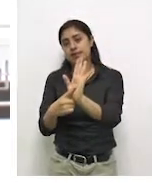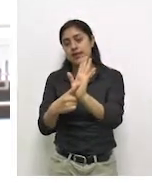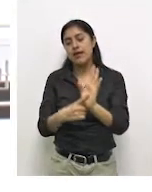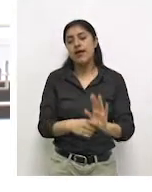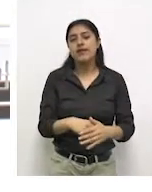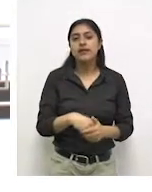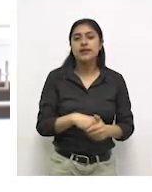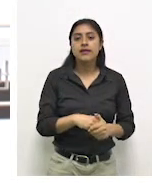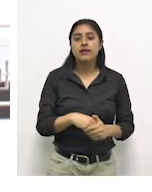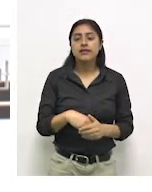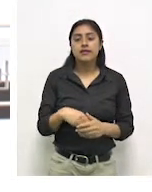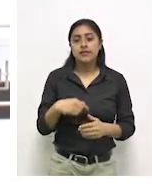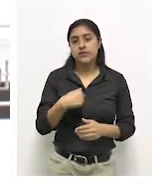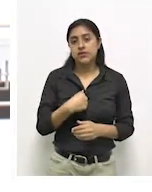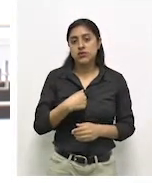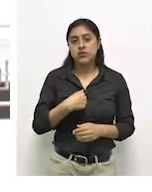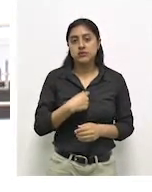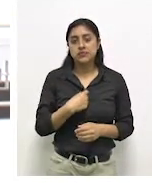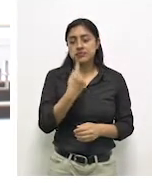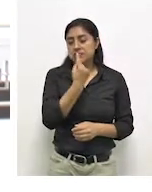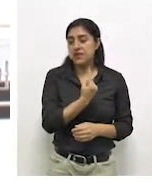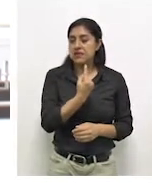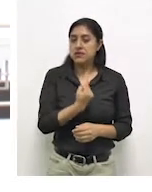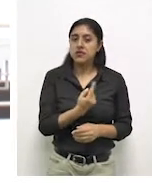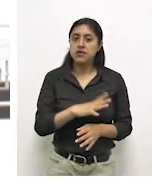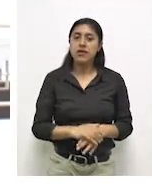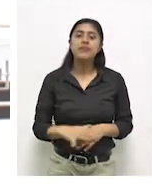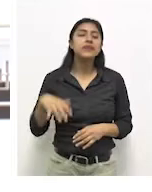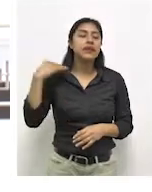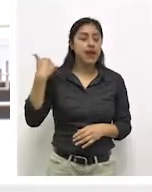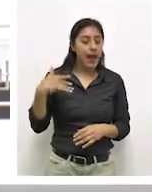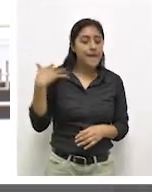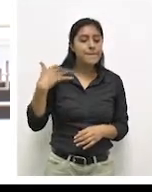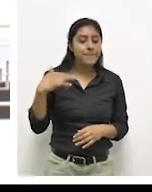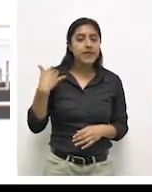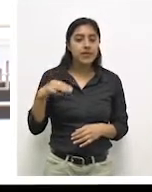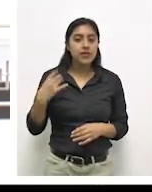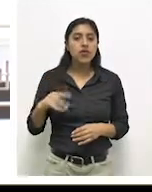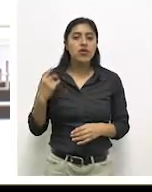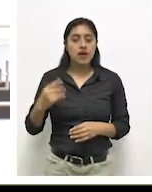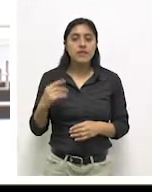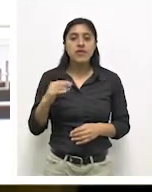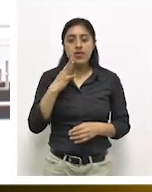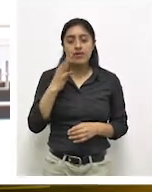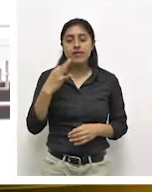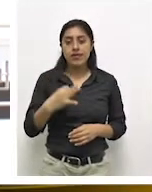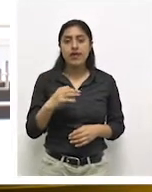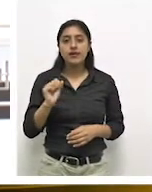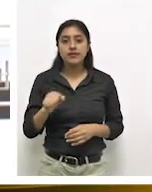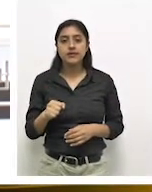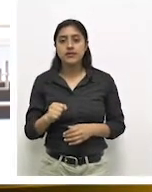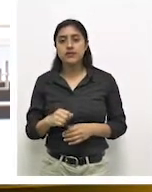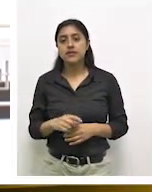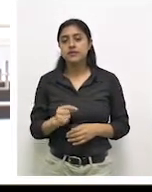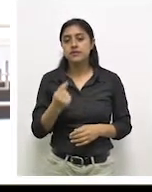demostrar mi estado civil legalmente aquí en el país. Sí, es rápido, eficiente, sí, rápido